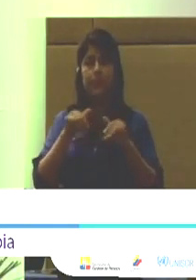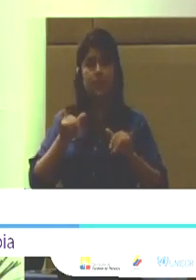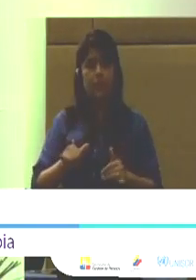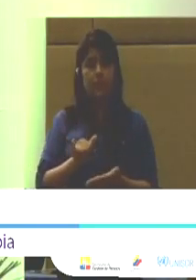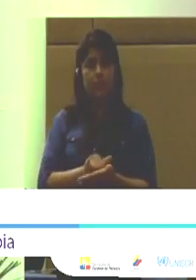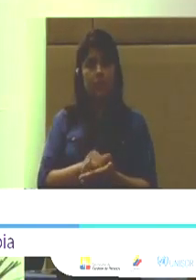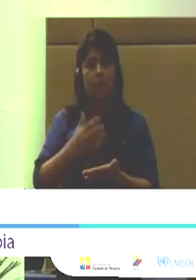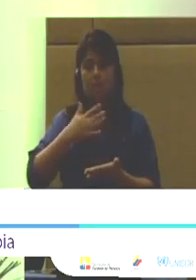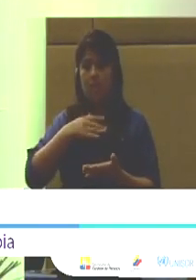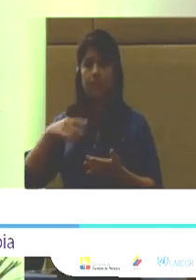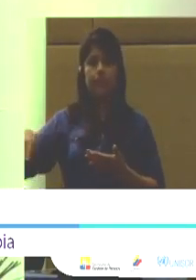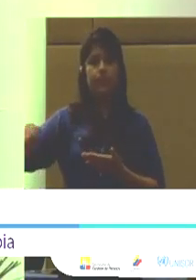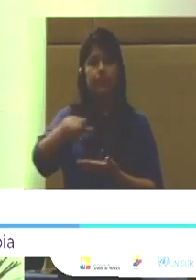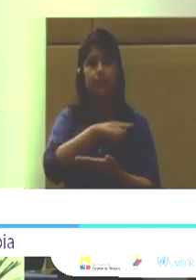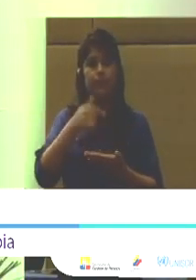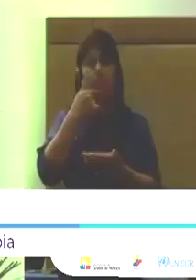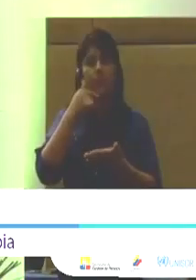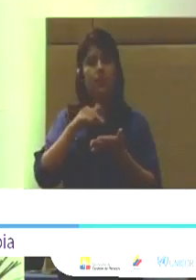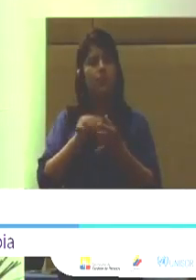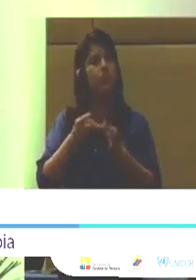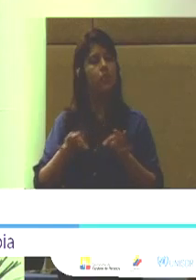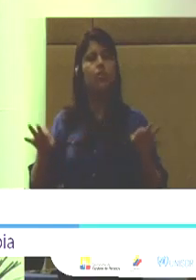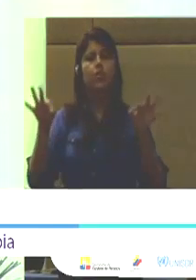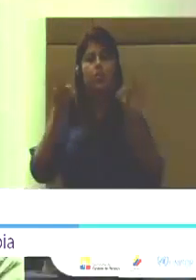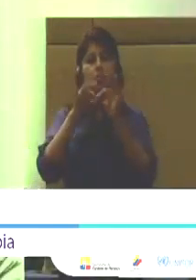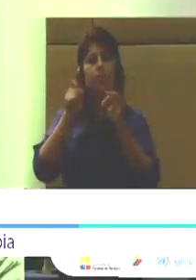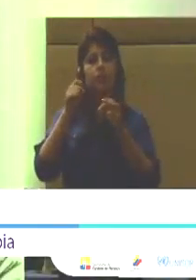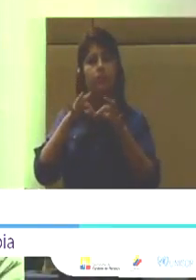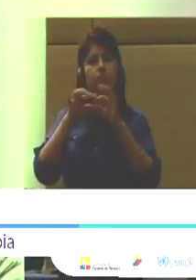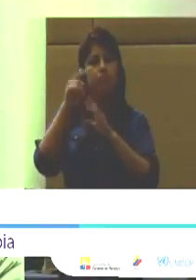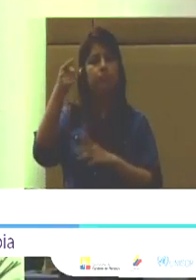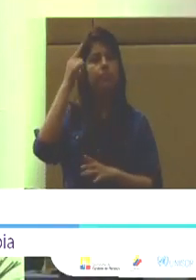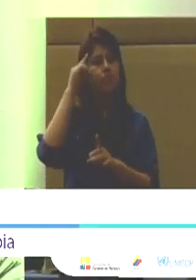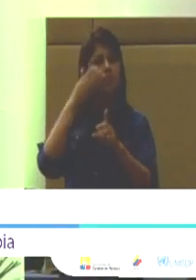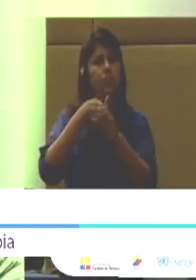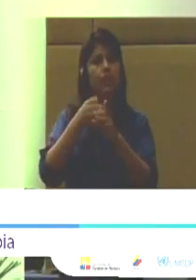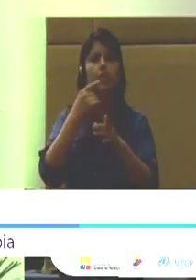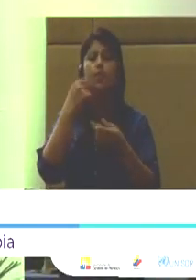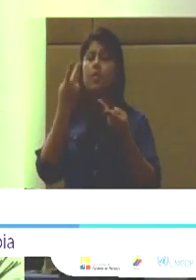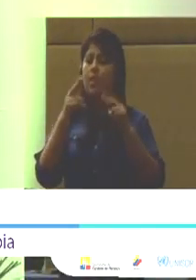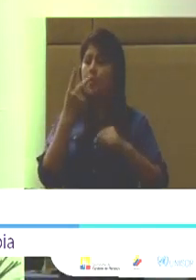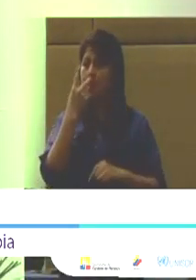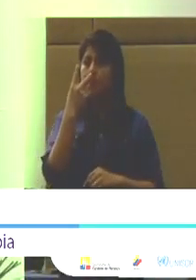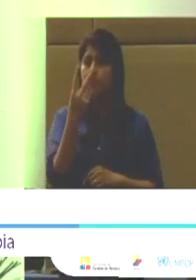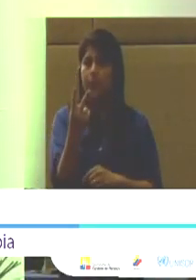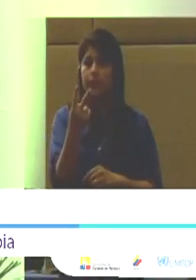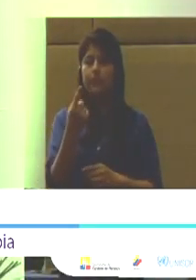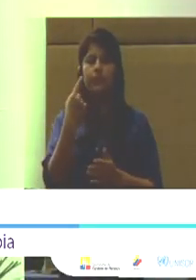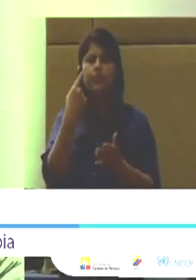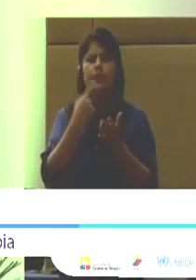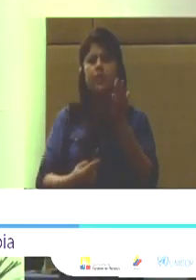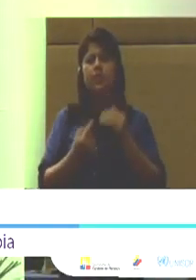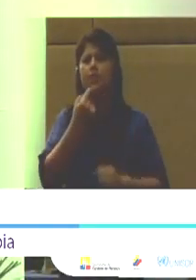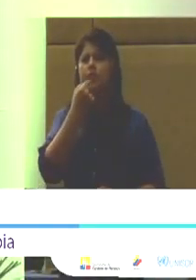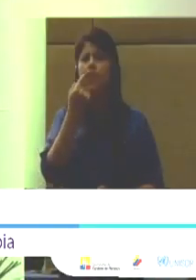en este foro y es muy importante que lo tengamos en cuenta. También estuvimos mirando qué decía